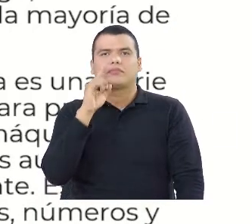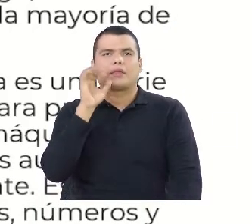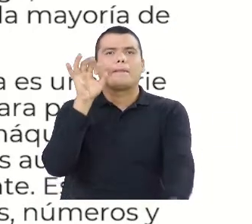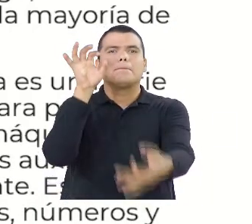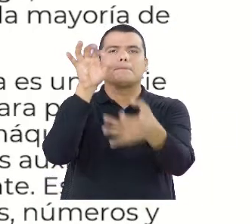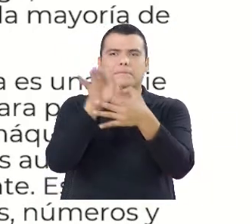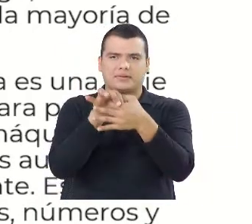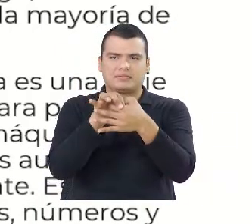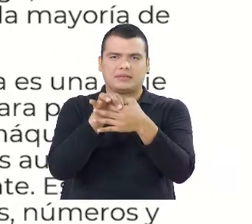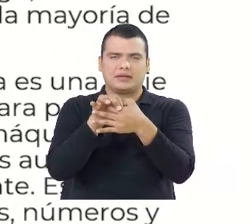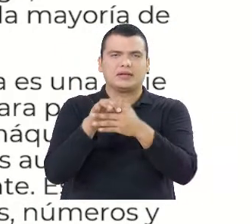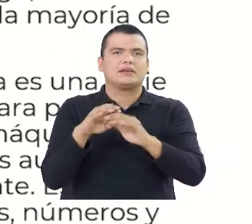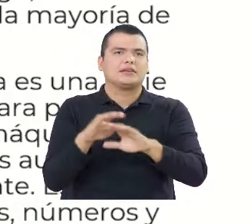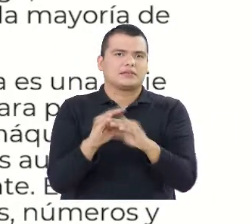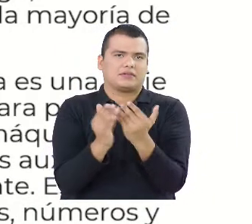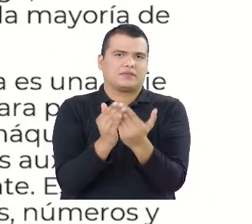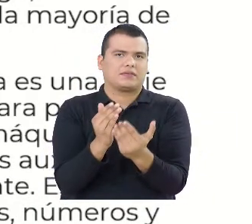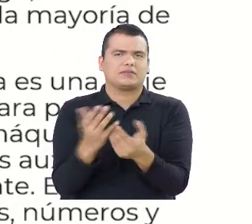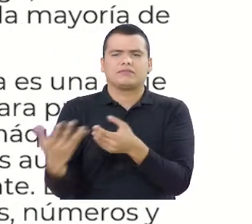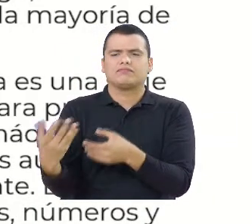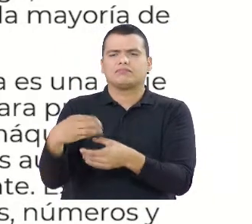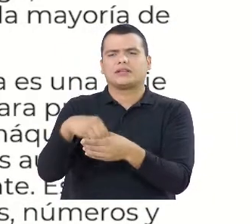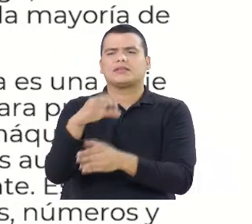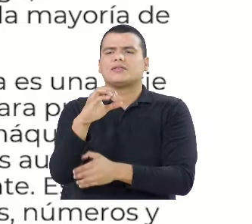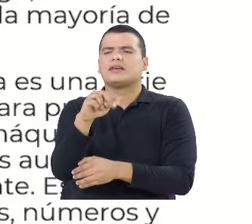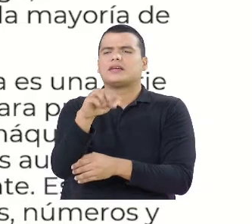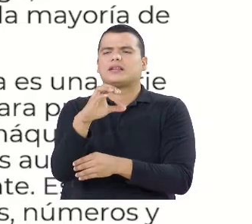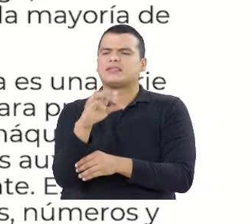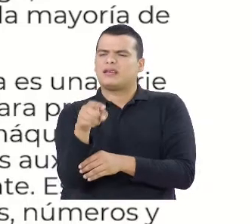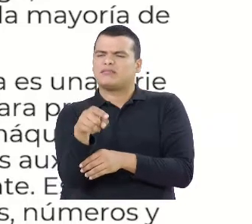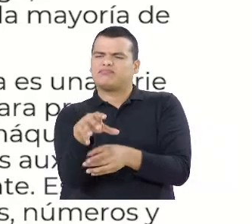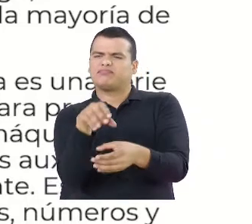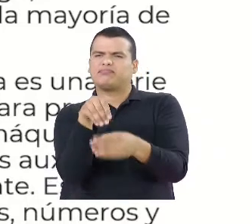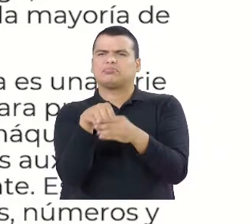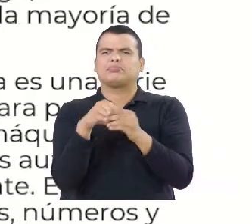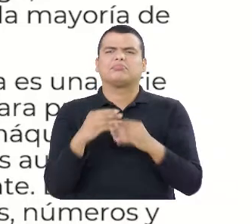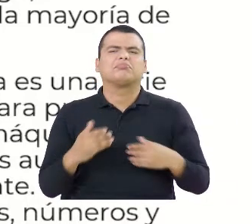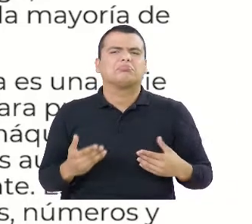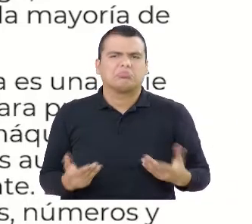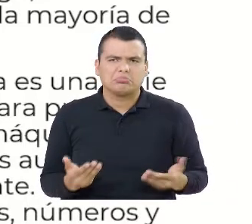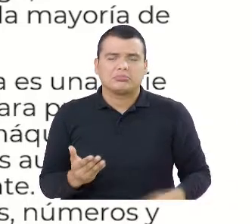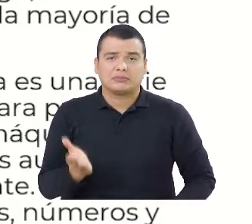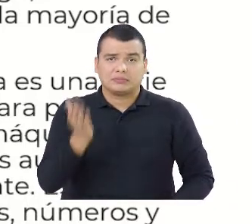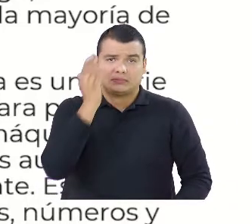cosas que creamos. ¿Qué partes componen una CNC? Una CNC por